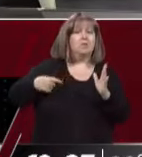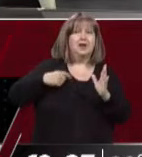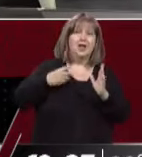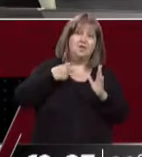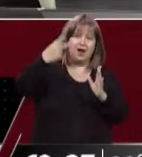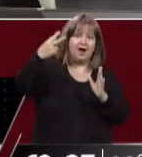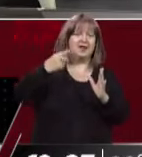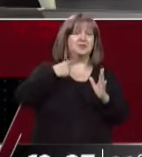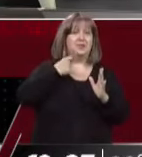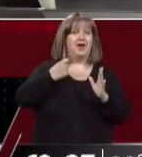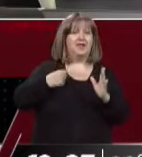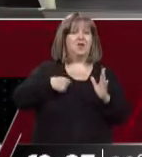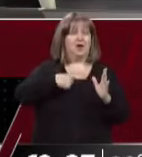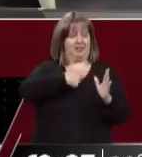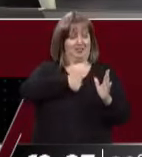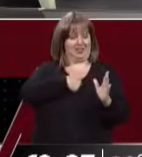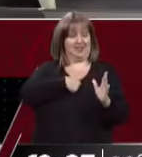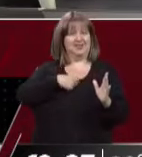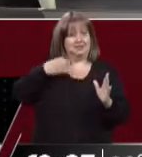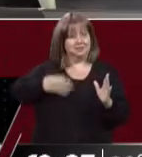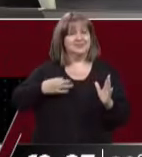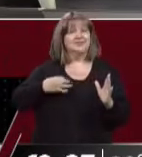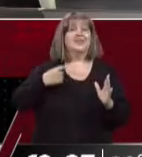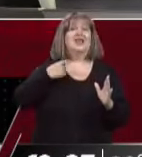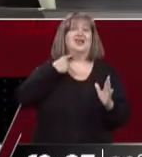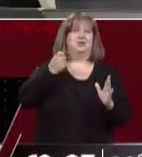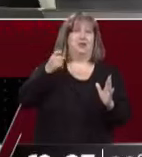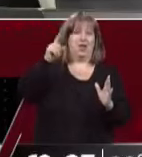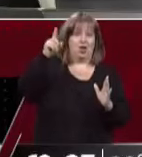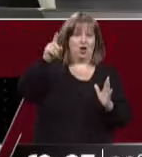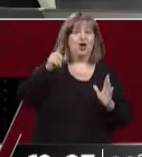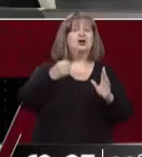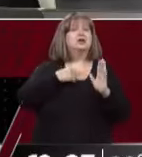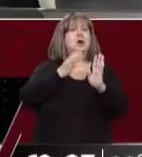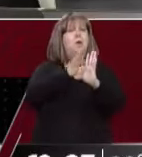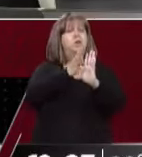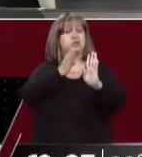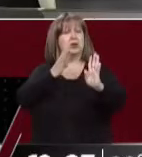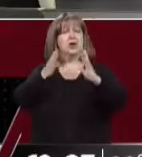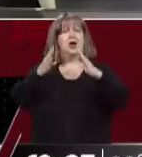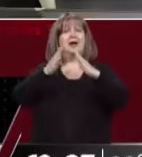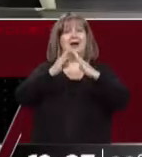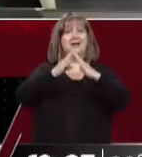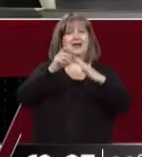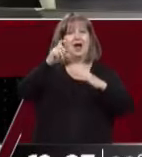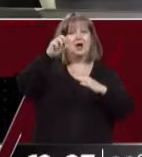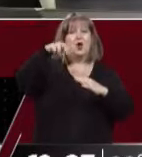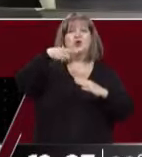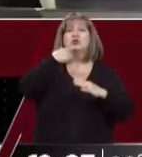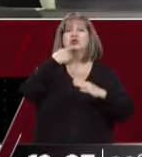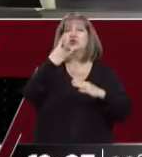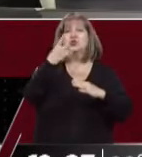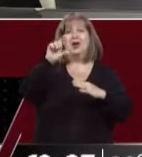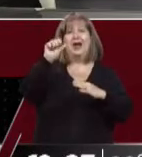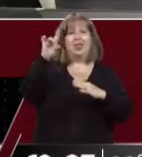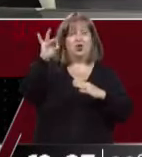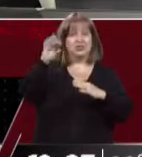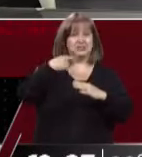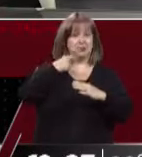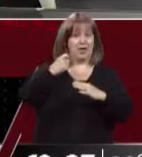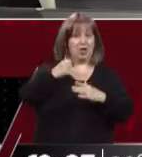esta manera, y la verdad es que se hacen largas filas en el consulado aquí en la provincia de Mendoza debido a este